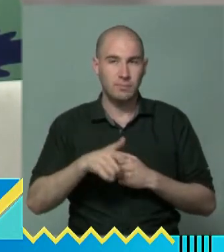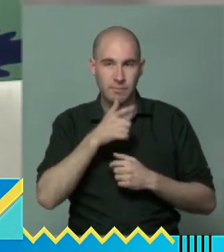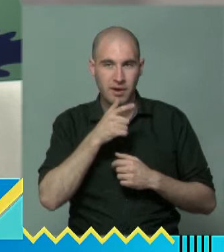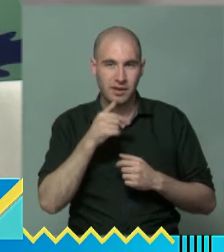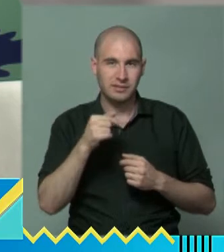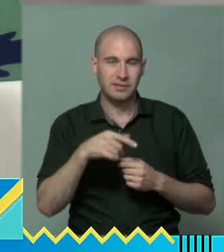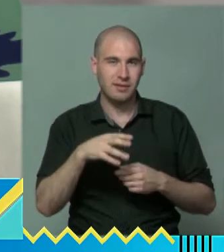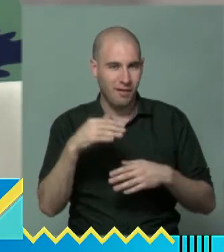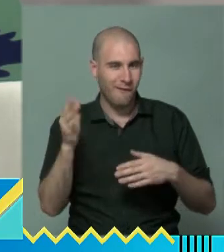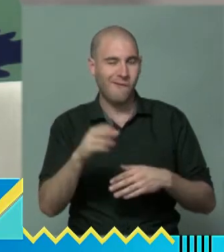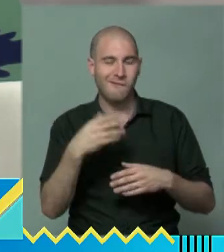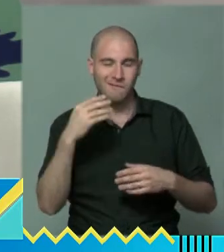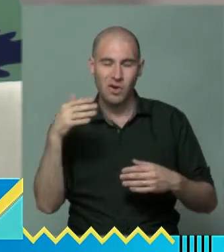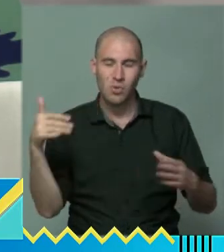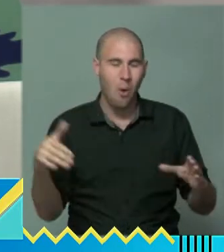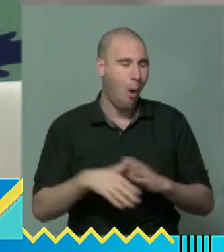leche.